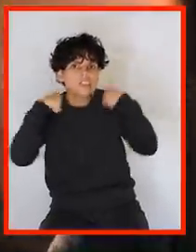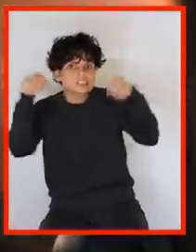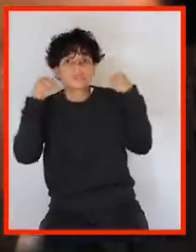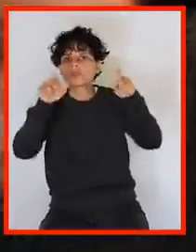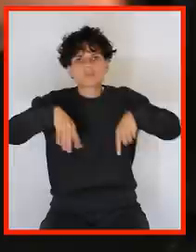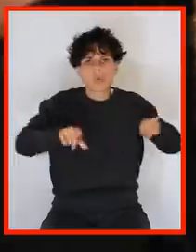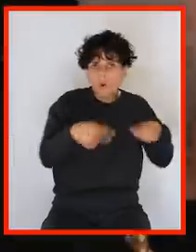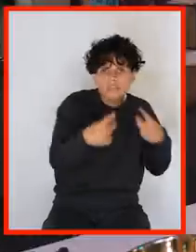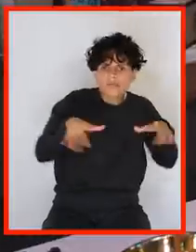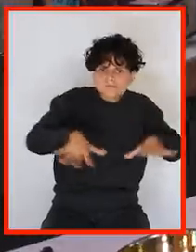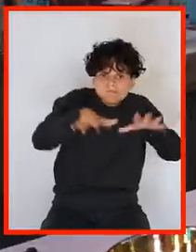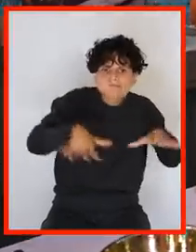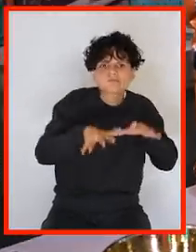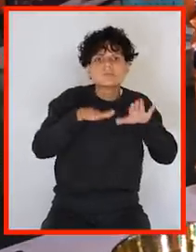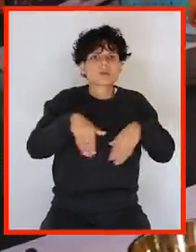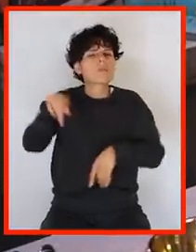¿Sí? Sí, bo.